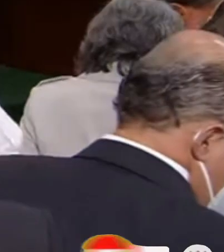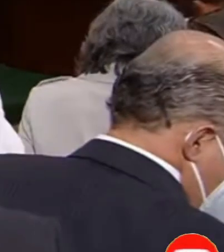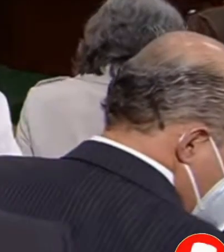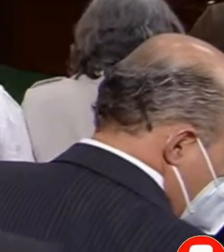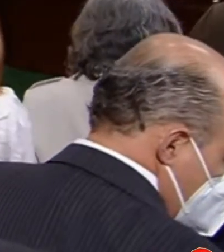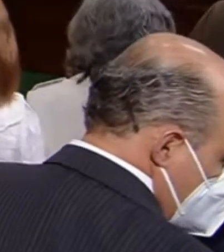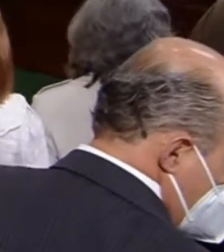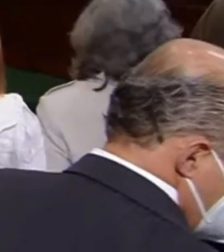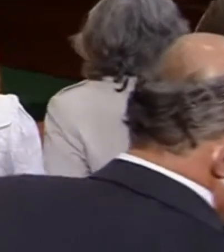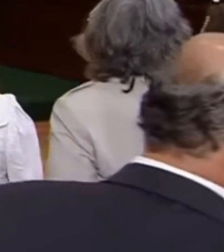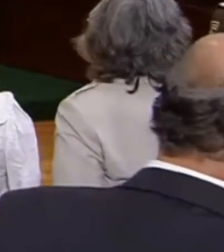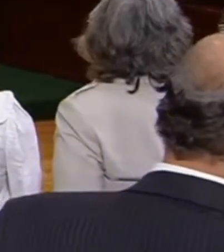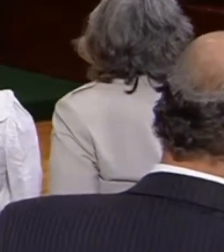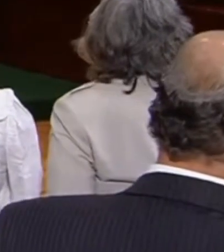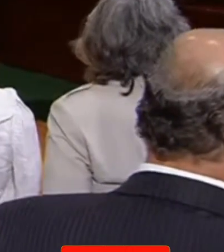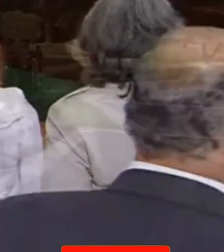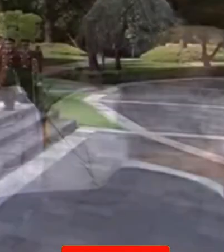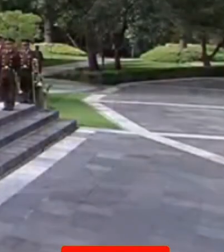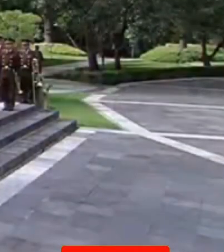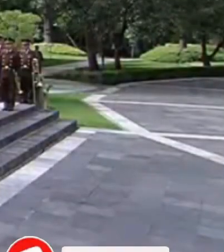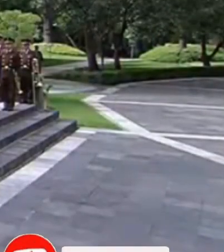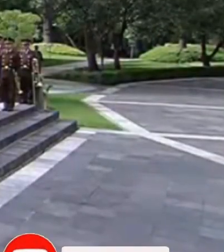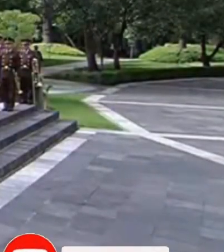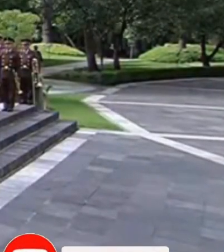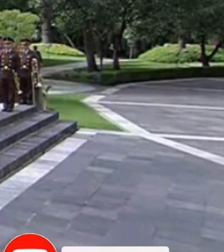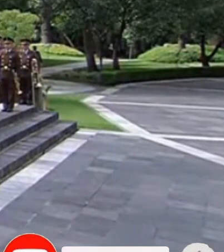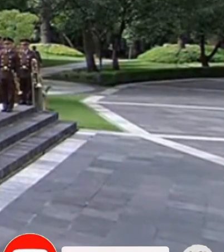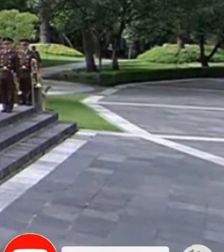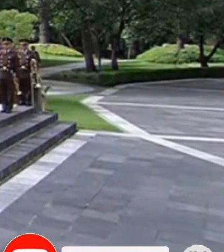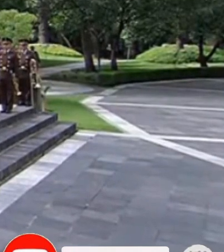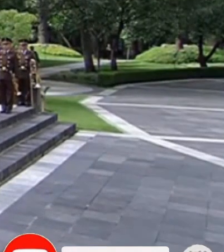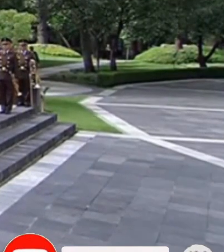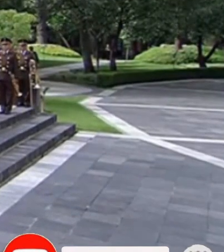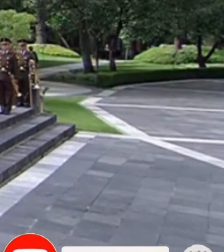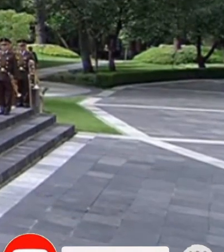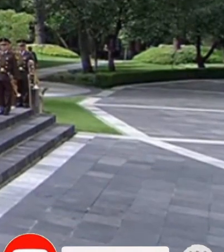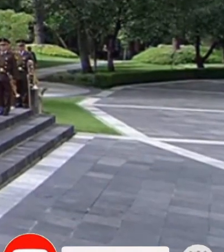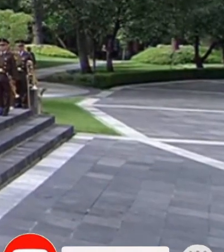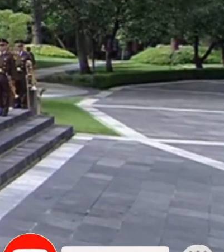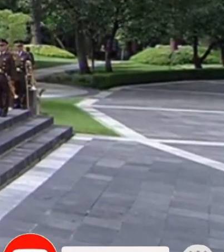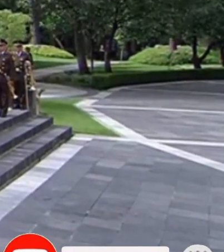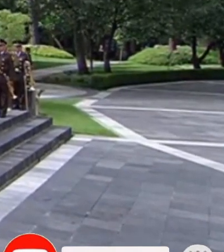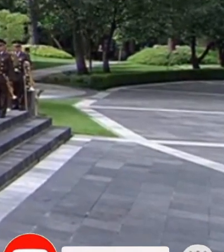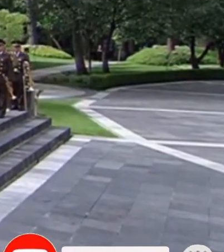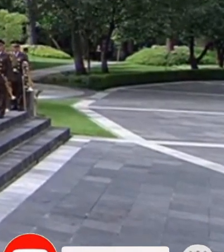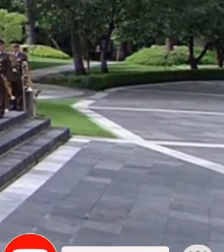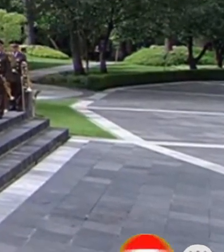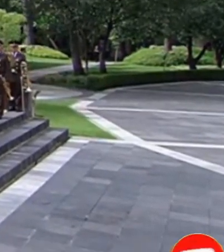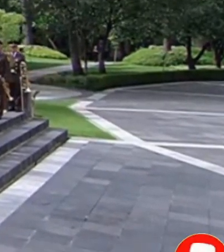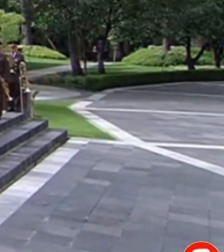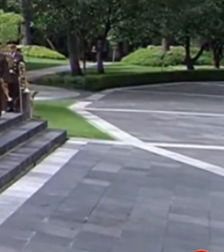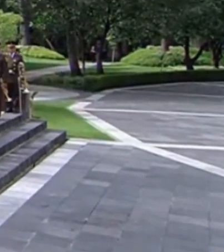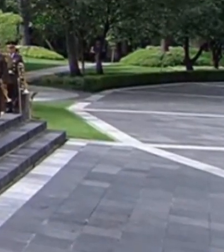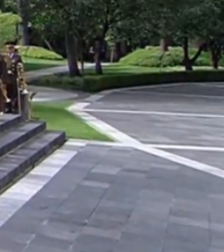Finaliza esta ceremonia con los honores al presidente de los Estados Unidos mexicanos y comandante supremo de las Fuerzas Armadas.